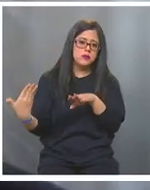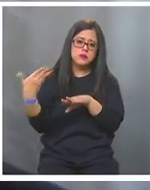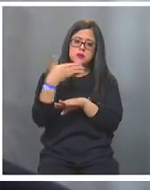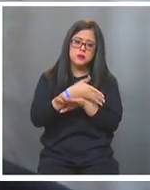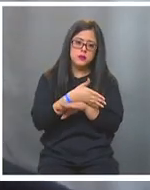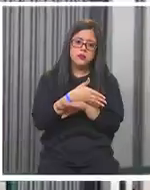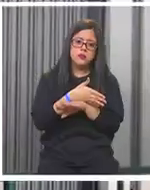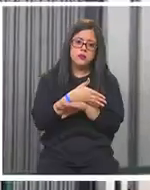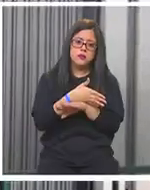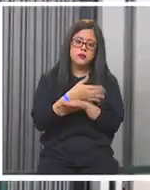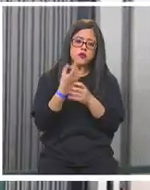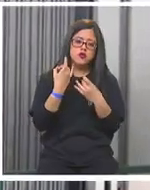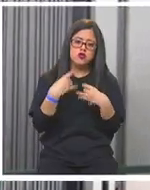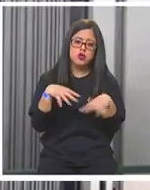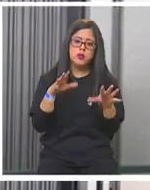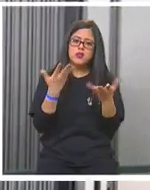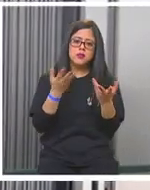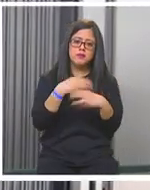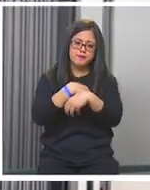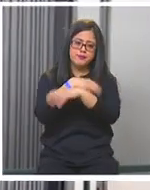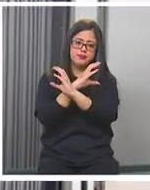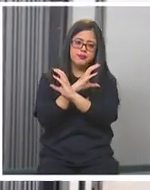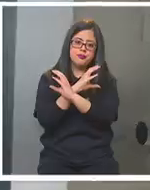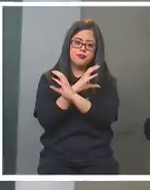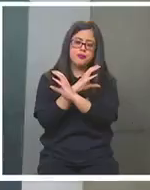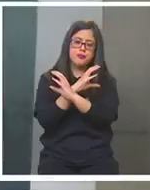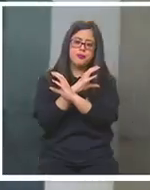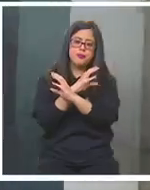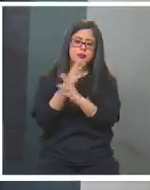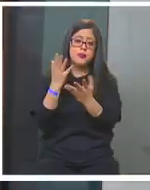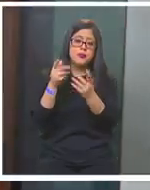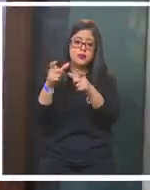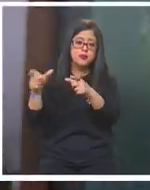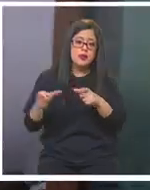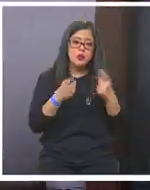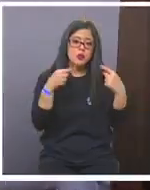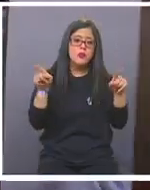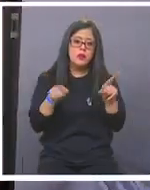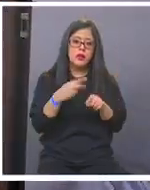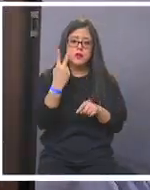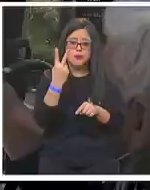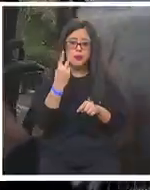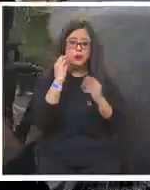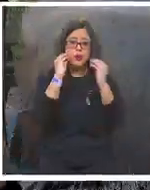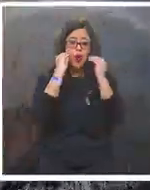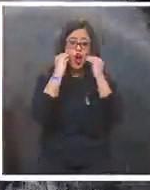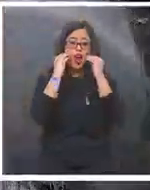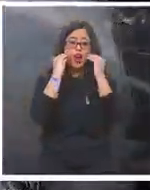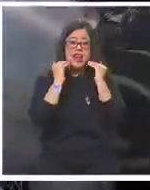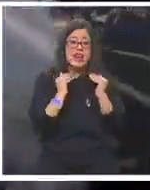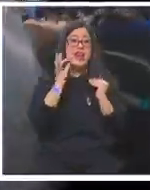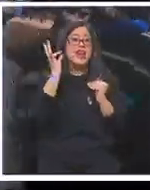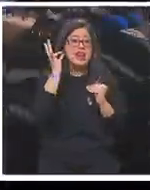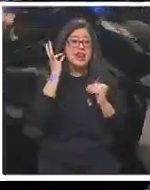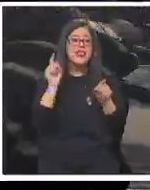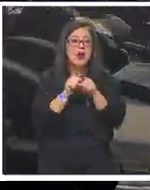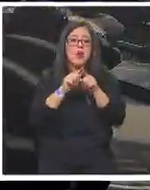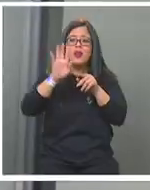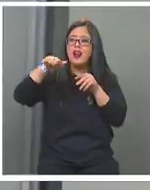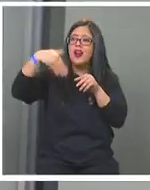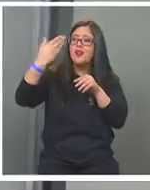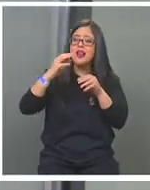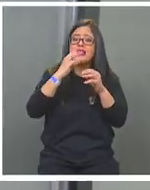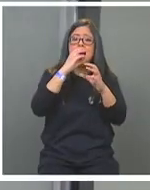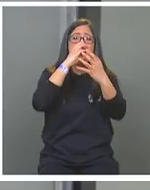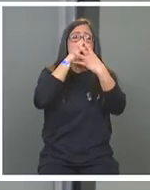que lo iban a hacer videollamada. Para el cumpleaños fueron dos nietas y le pusieron afuera globos y